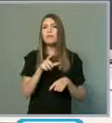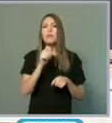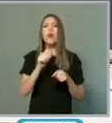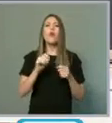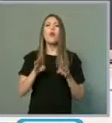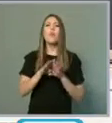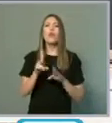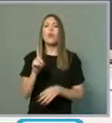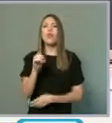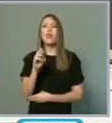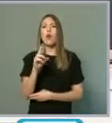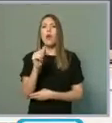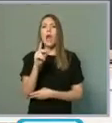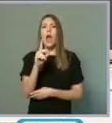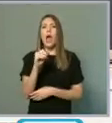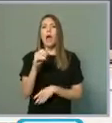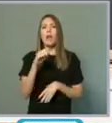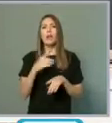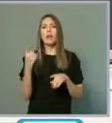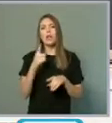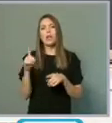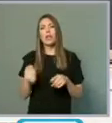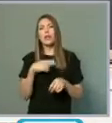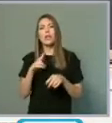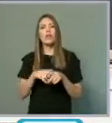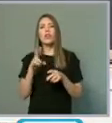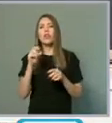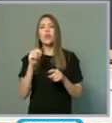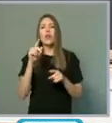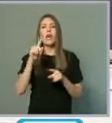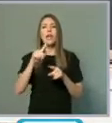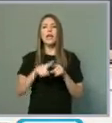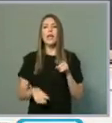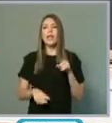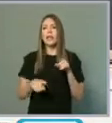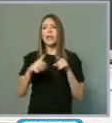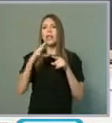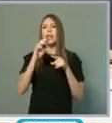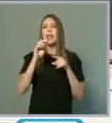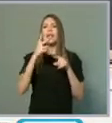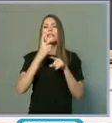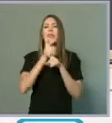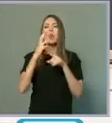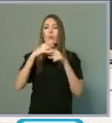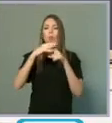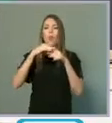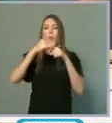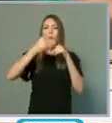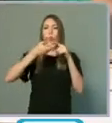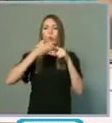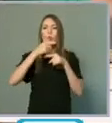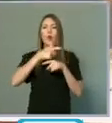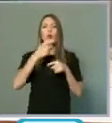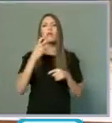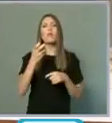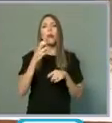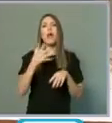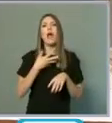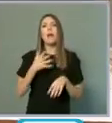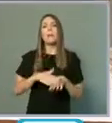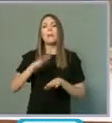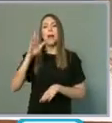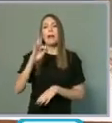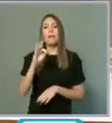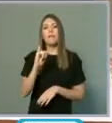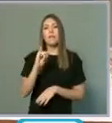lo que tiene? Que no le quitan la cáscara, la segunda cáscara que tiene el arroz y por eso es que contiene más fibra. ¿Cómo se cocina este? Este